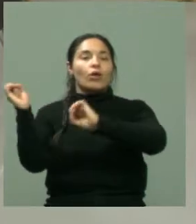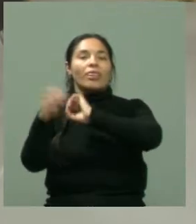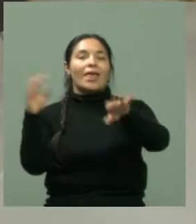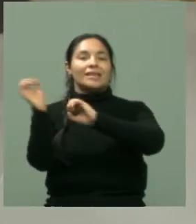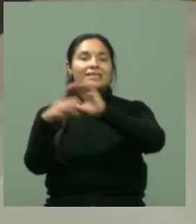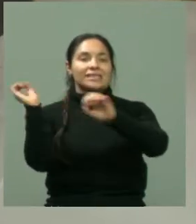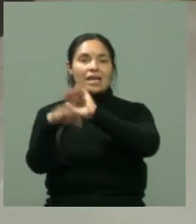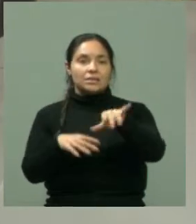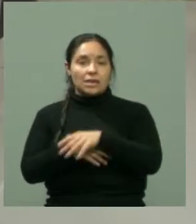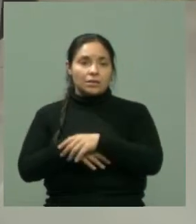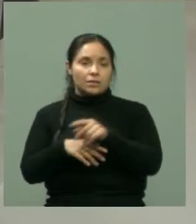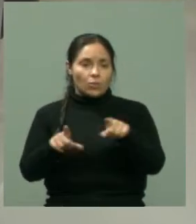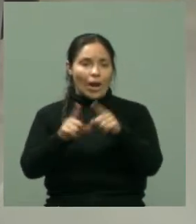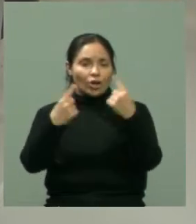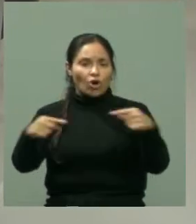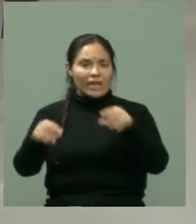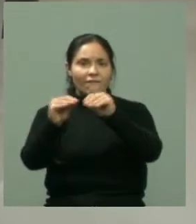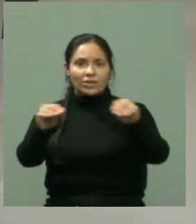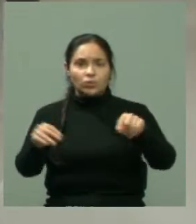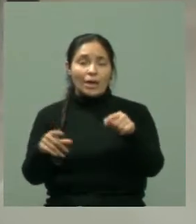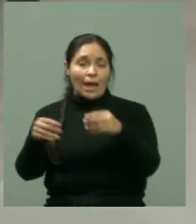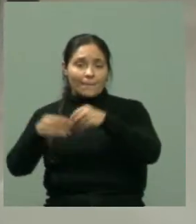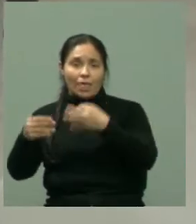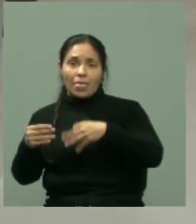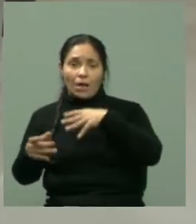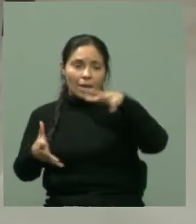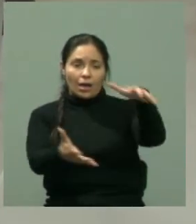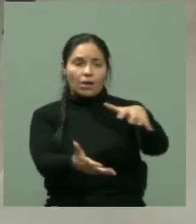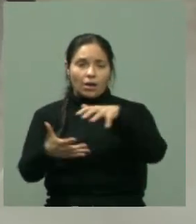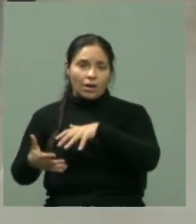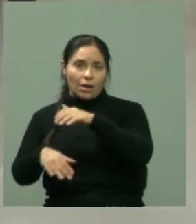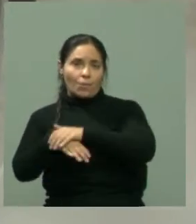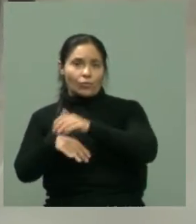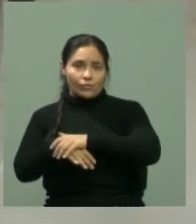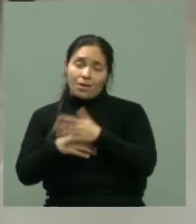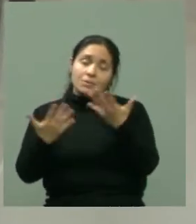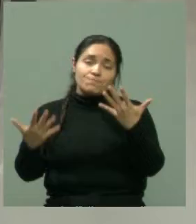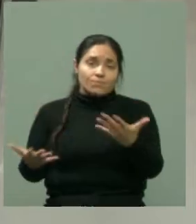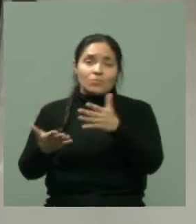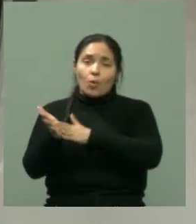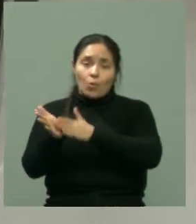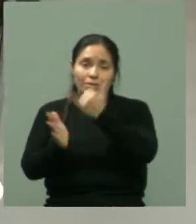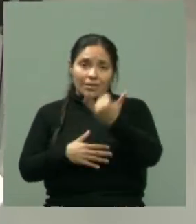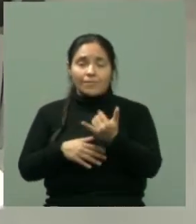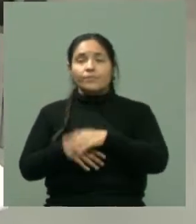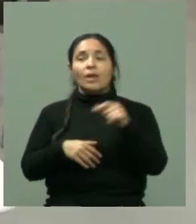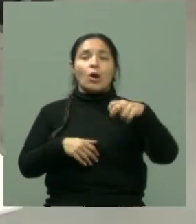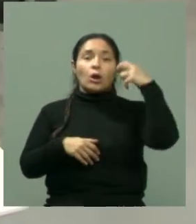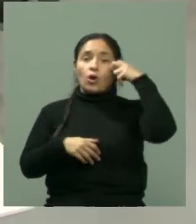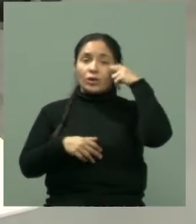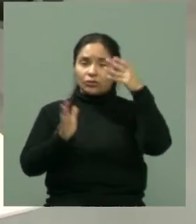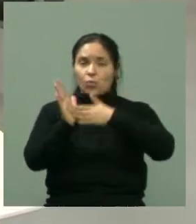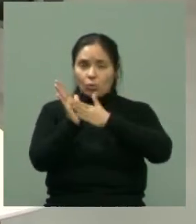ir en camino, pero eso es una cuestión ya de los países, es ¿no? una de cuestión las políticas de los países públicas. Y hay una propuesta, sé que en el Congreso, no sé si todavía